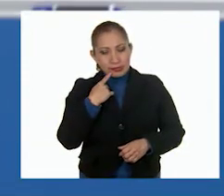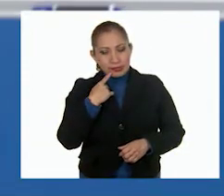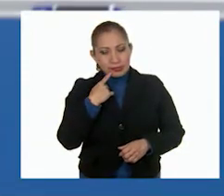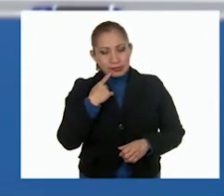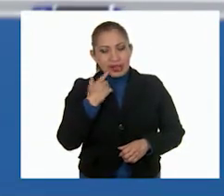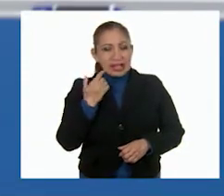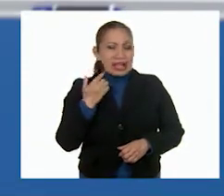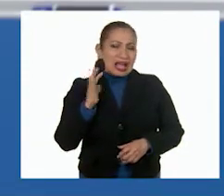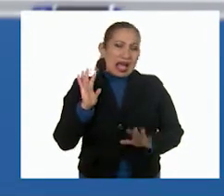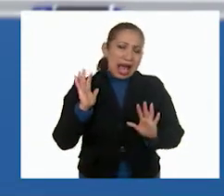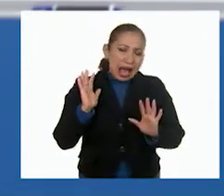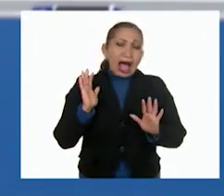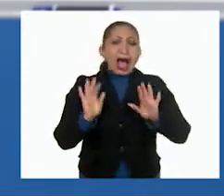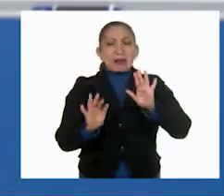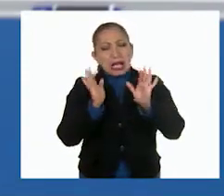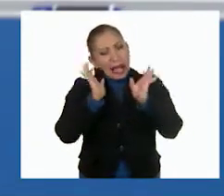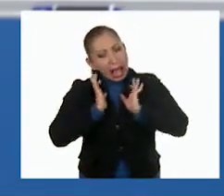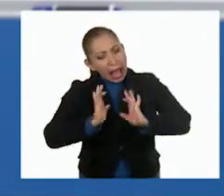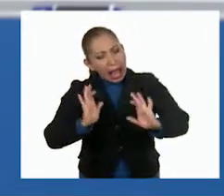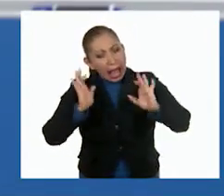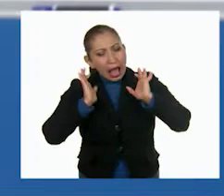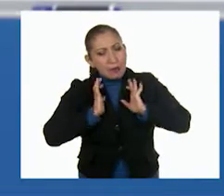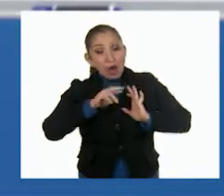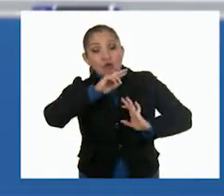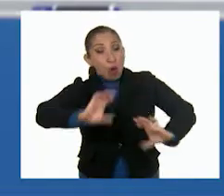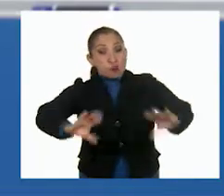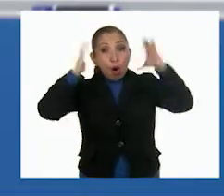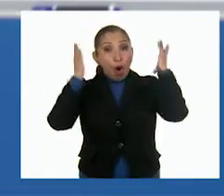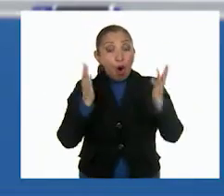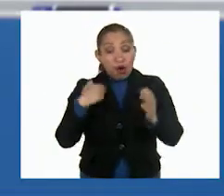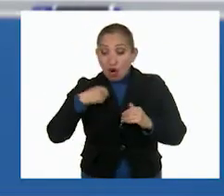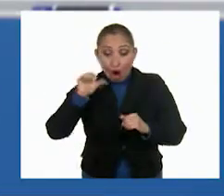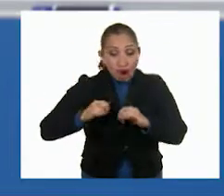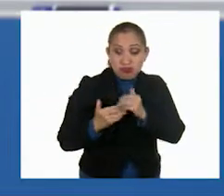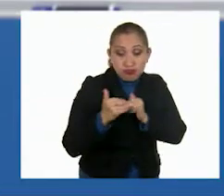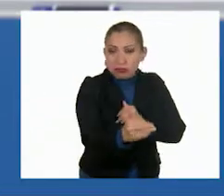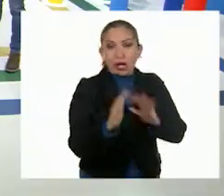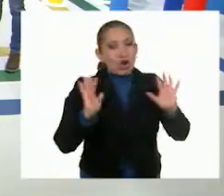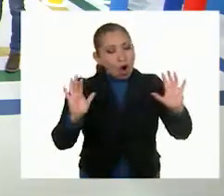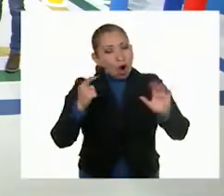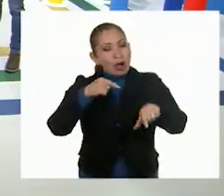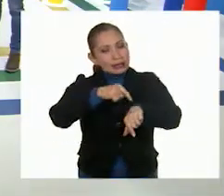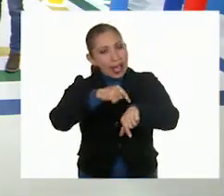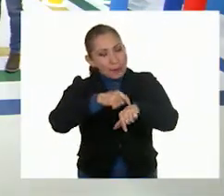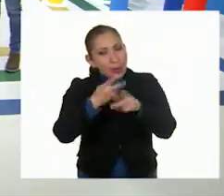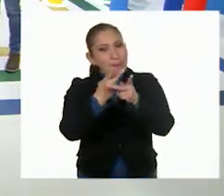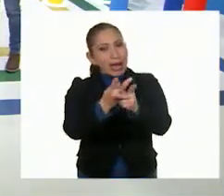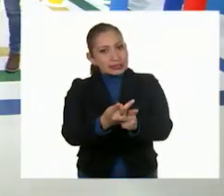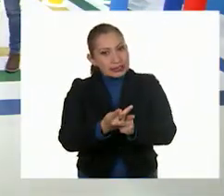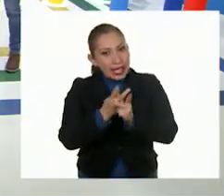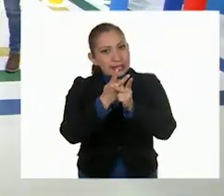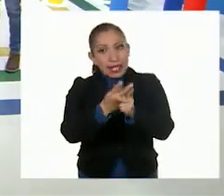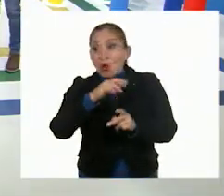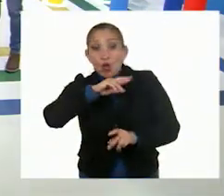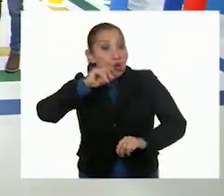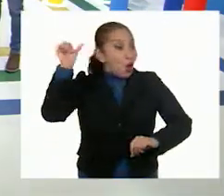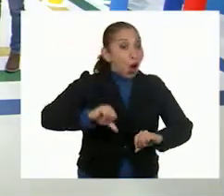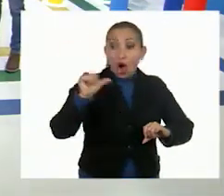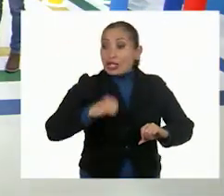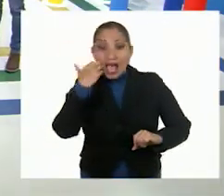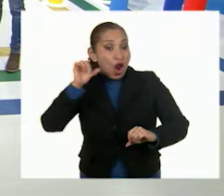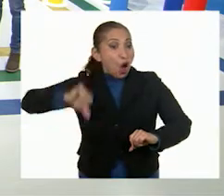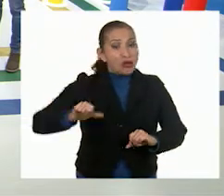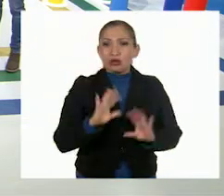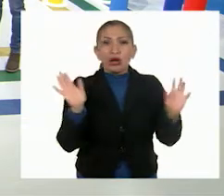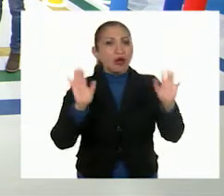a que a veces hay que hacer cosas que... Ay, no me acuerdo. Con calma, con tiempo, ¿no? Así que no es. Por acelerarnos quiere decir que entonces nos va